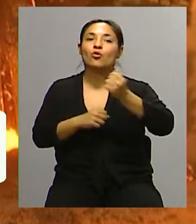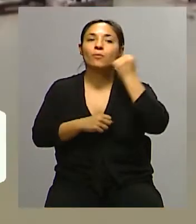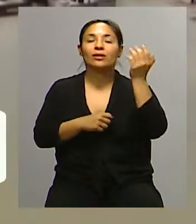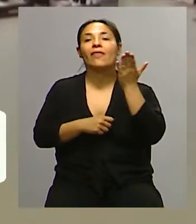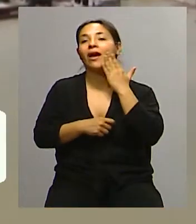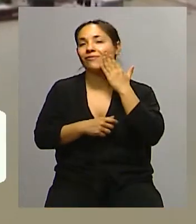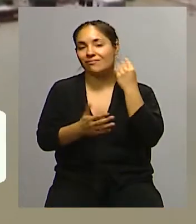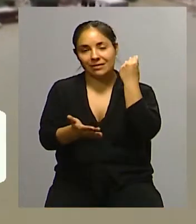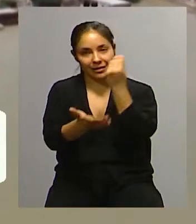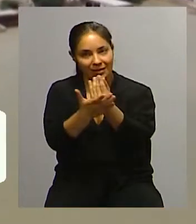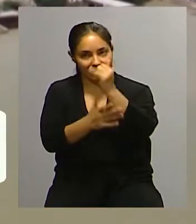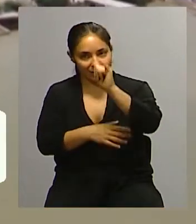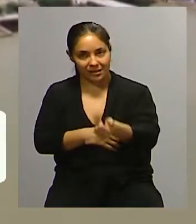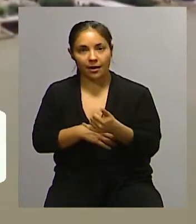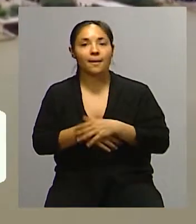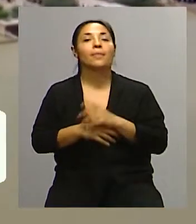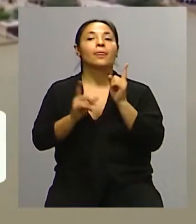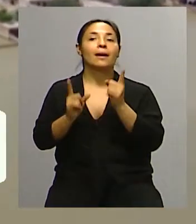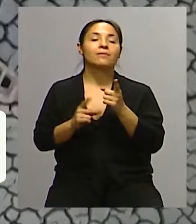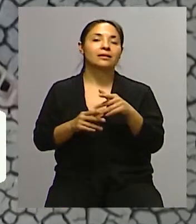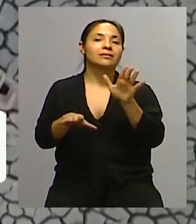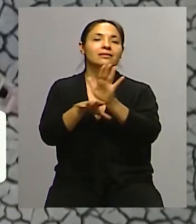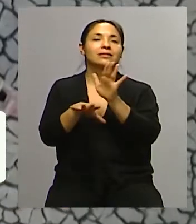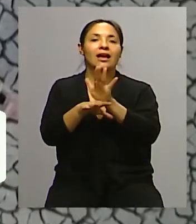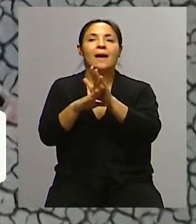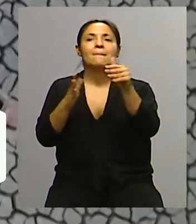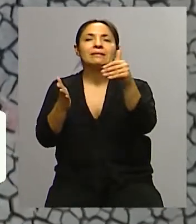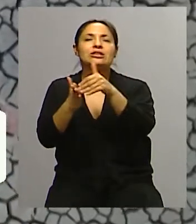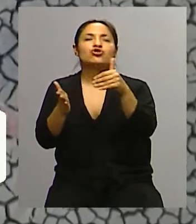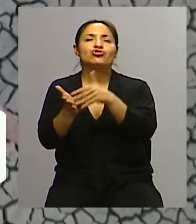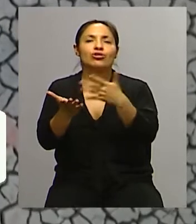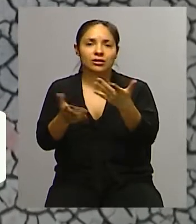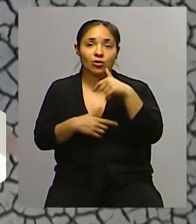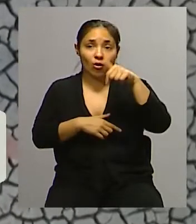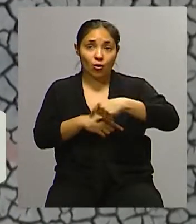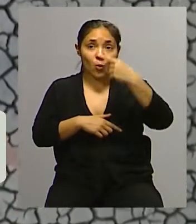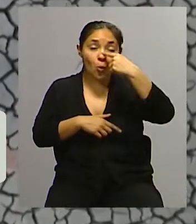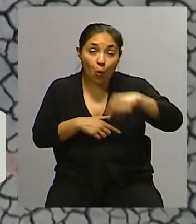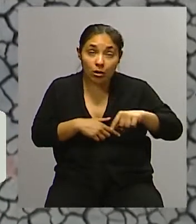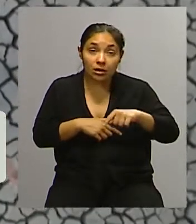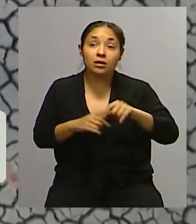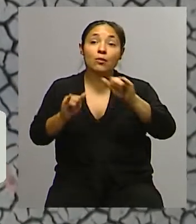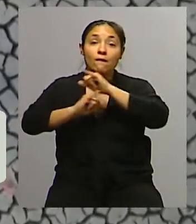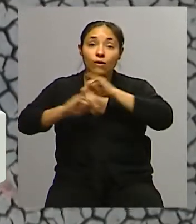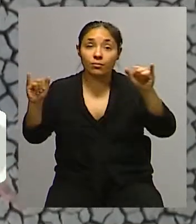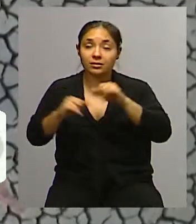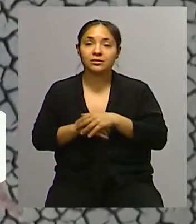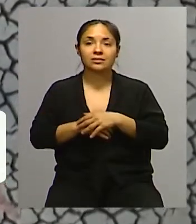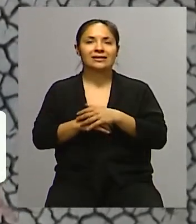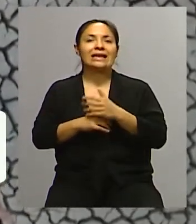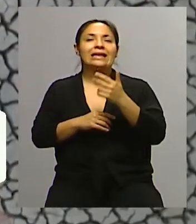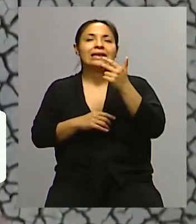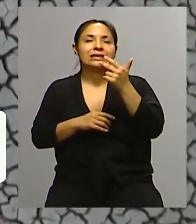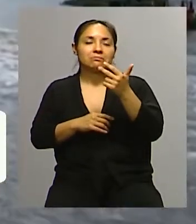sobre todo cuando estamos hablando de millones y millones. En realidad, hoy el último reporte, el que escuché recién, habla de trillones,